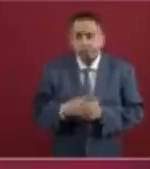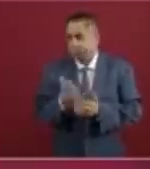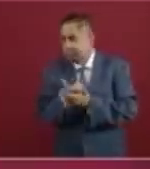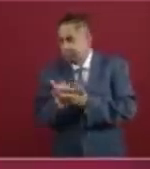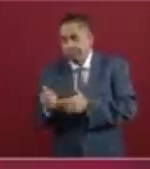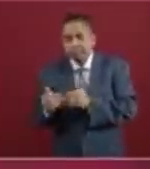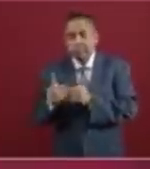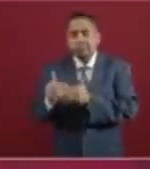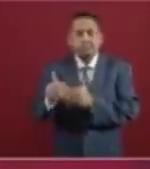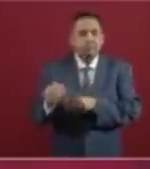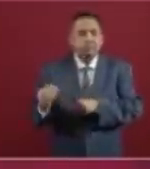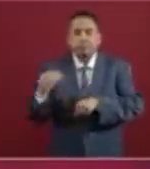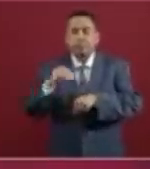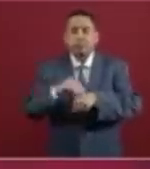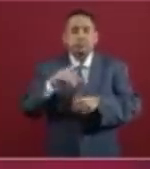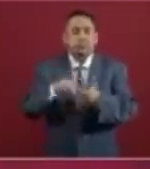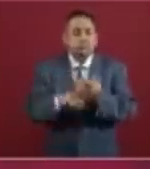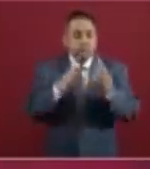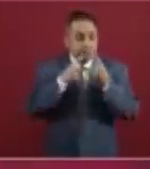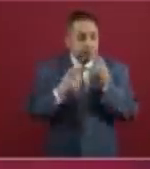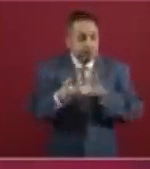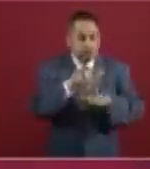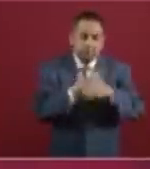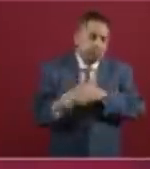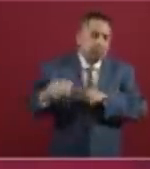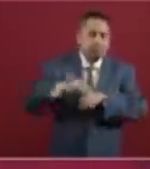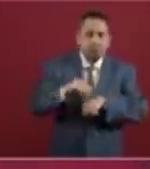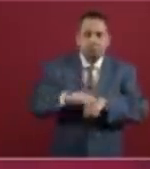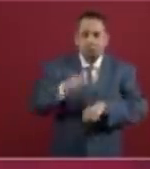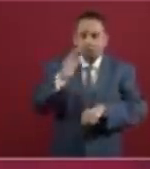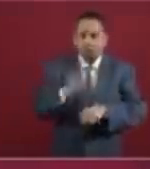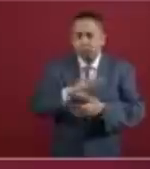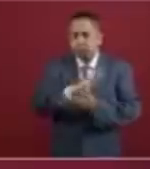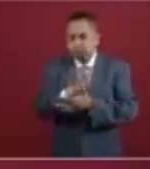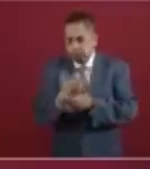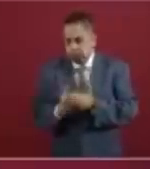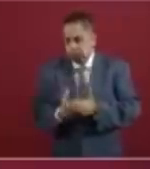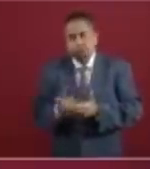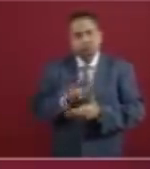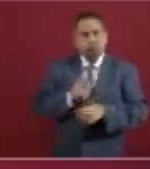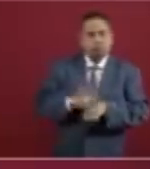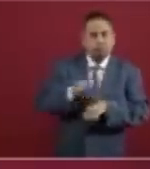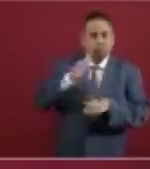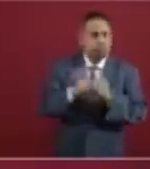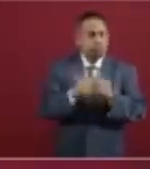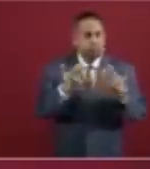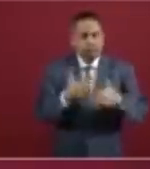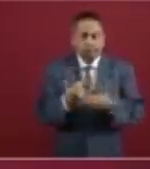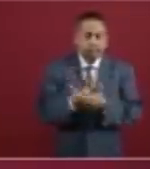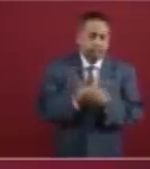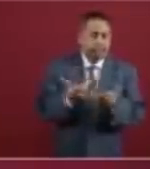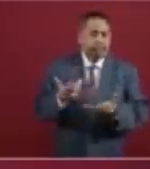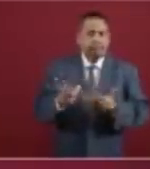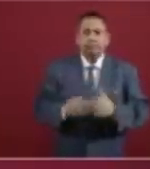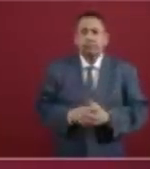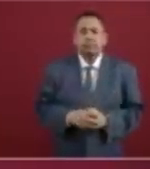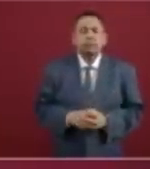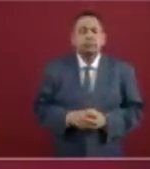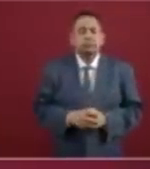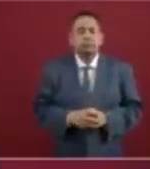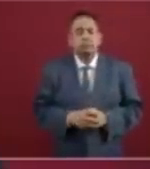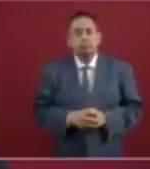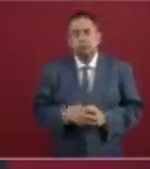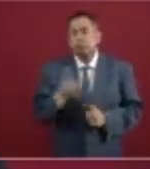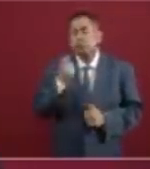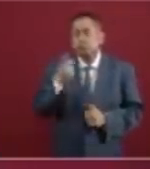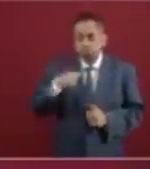salariales en las negociaciones de los contratos con las empresas. El